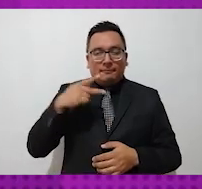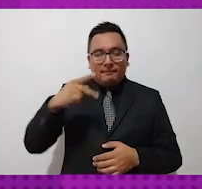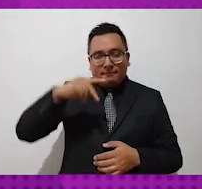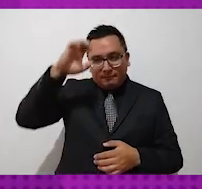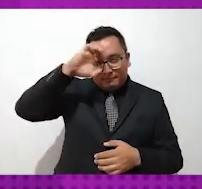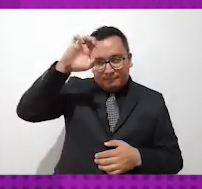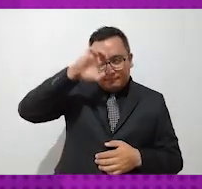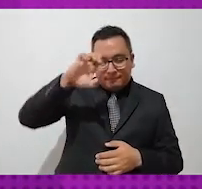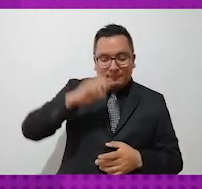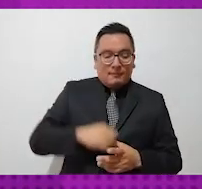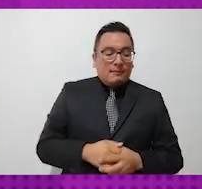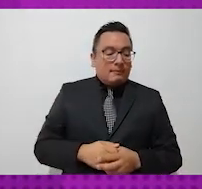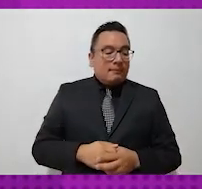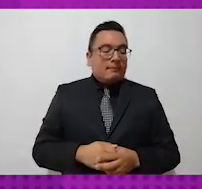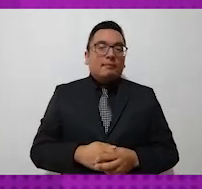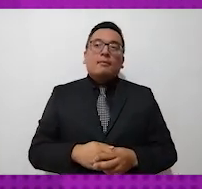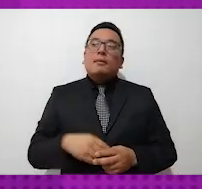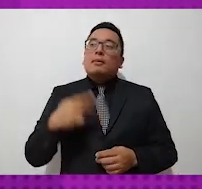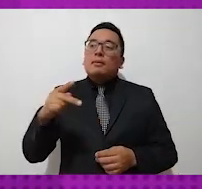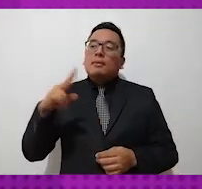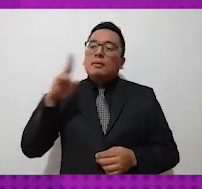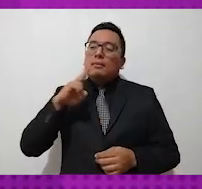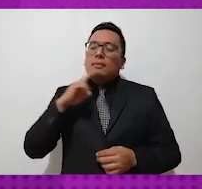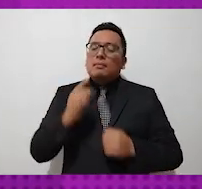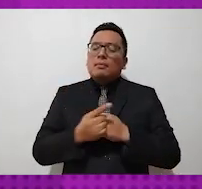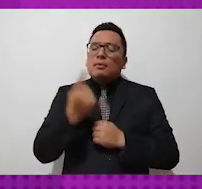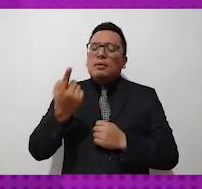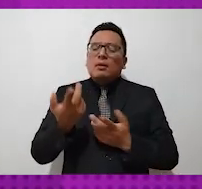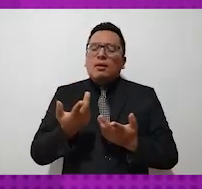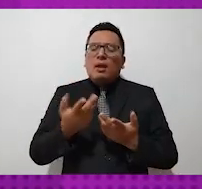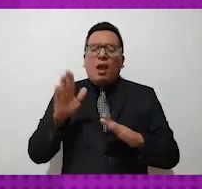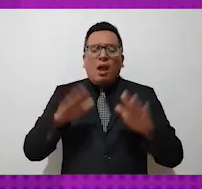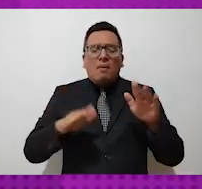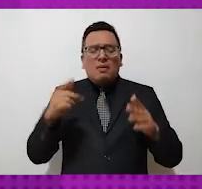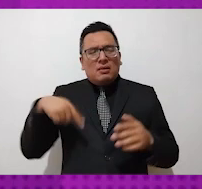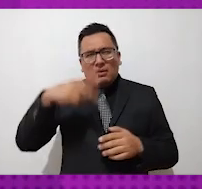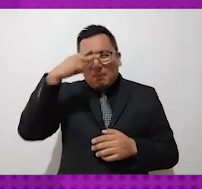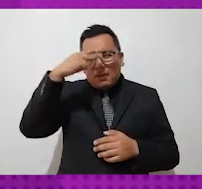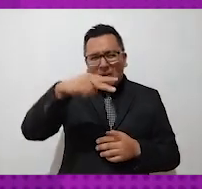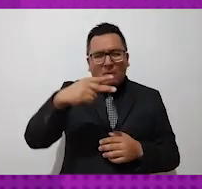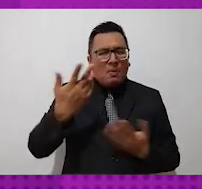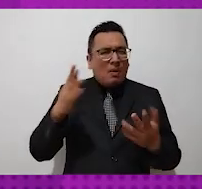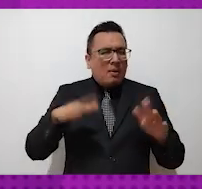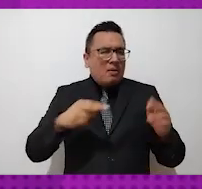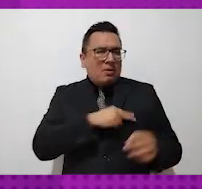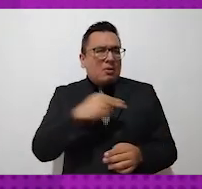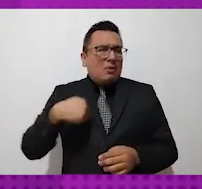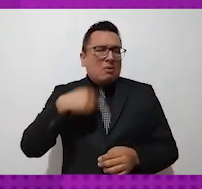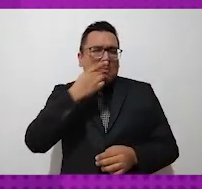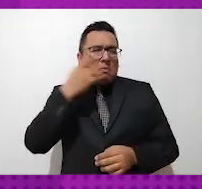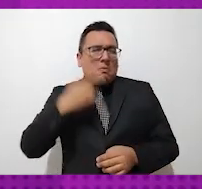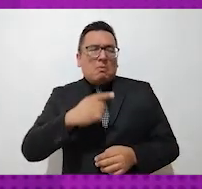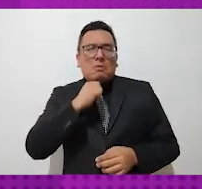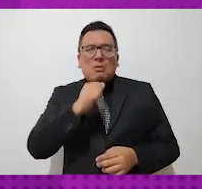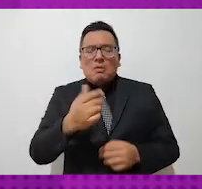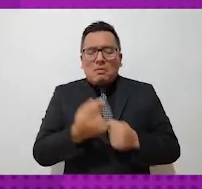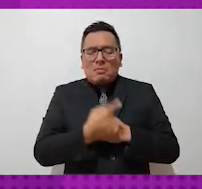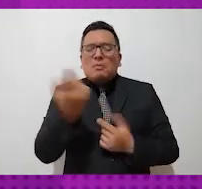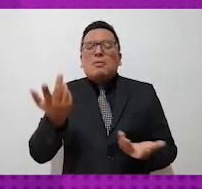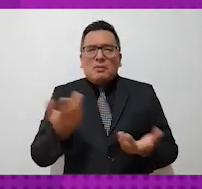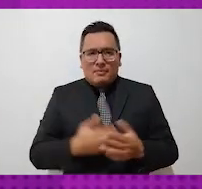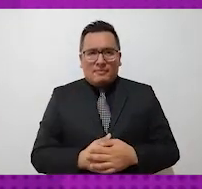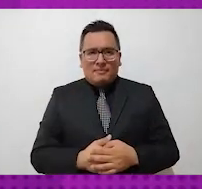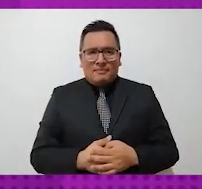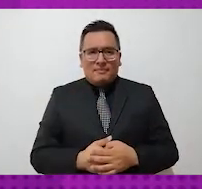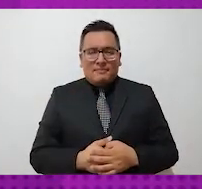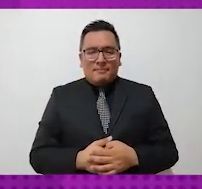tienen, la información que tienen, las personas que se acercan, ¿por qué los mexicanos, las mexicanas no denunciamos? Pues yo